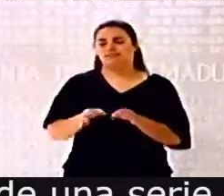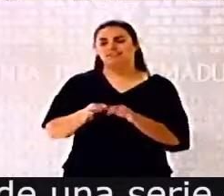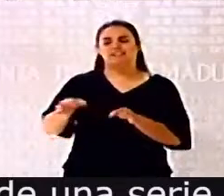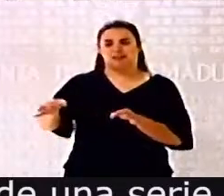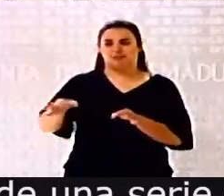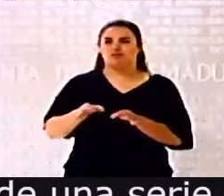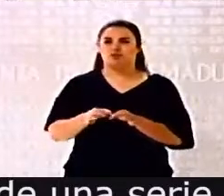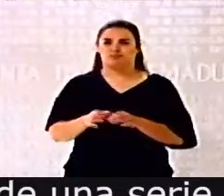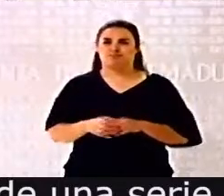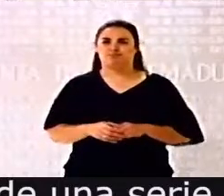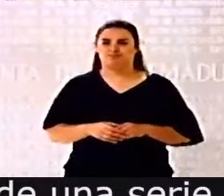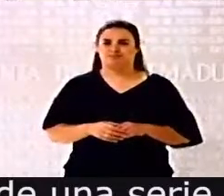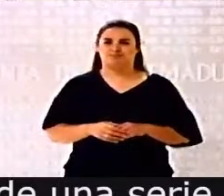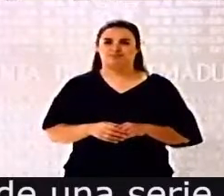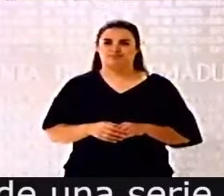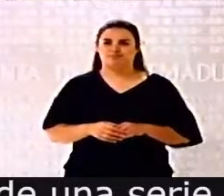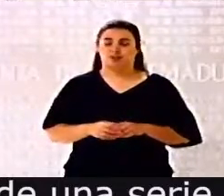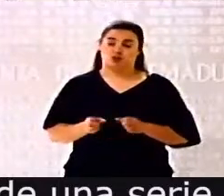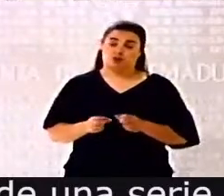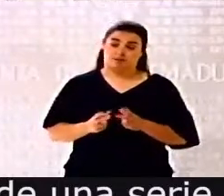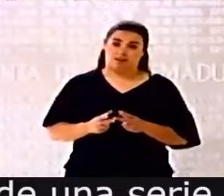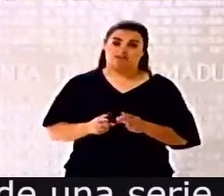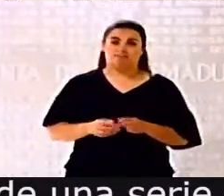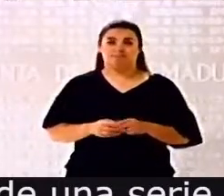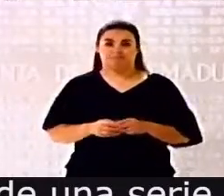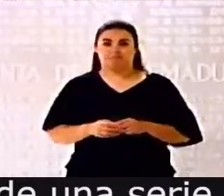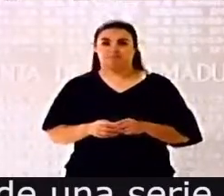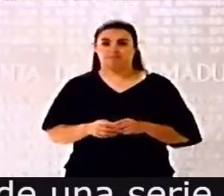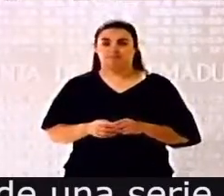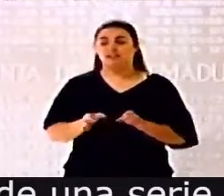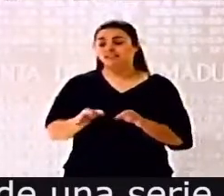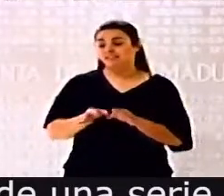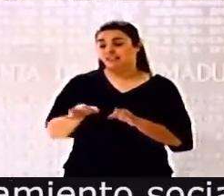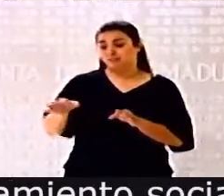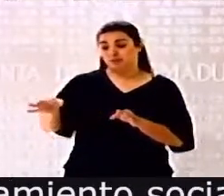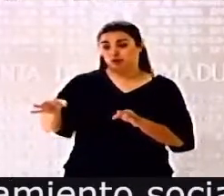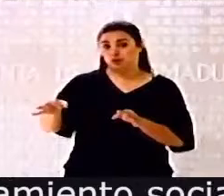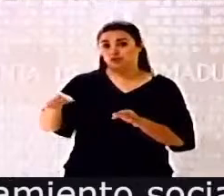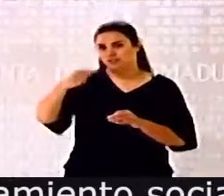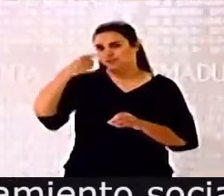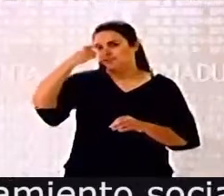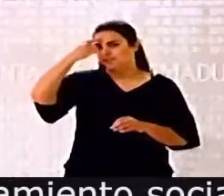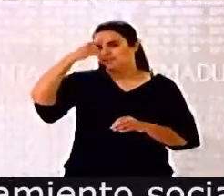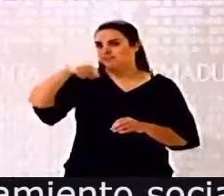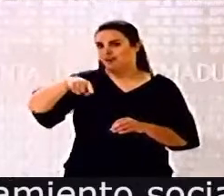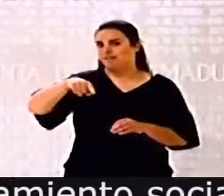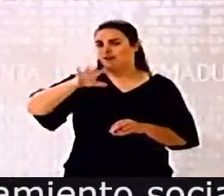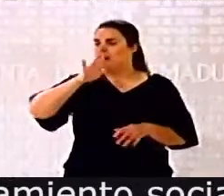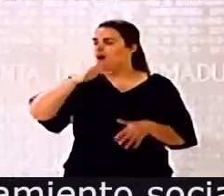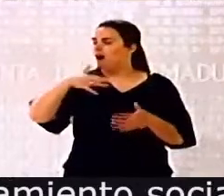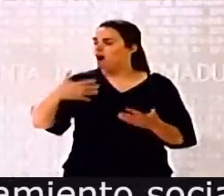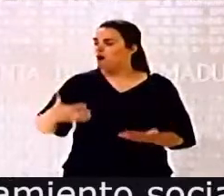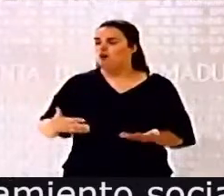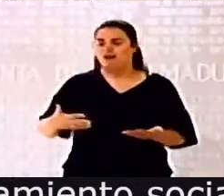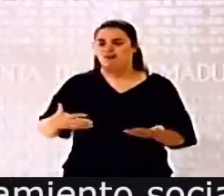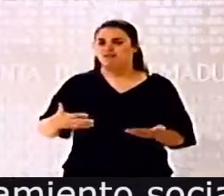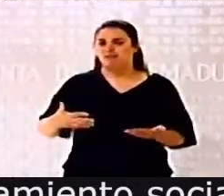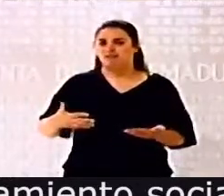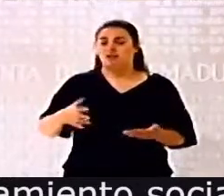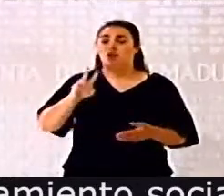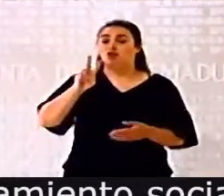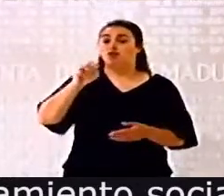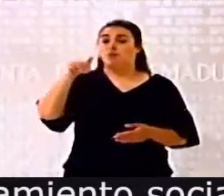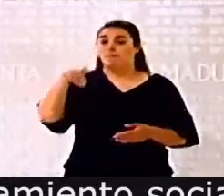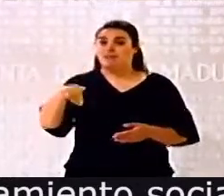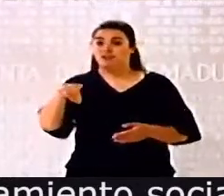distanciamiento social. Distanciamiento que saben que ahora mismo es de entre 2